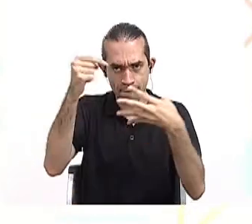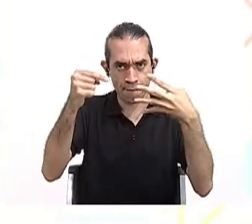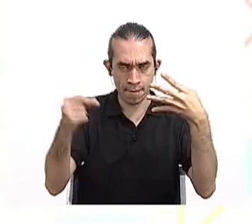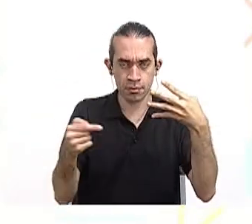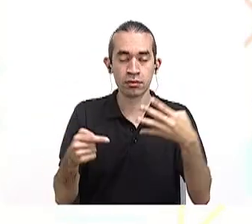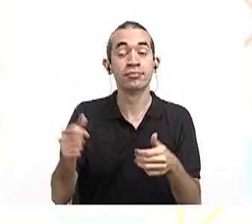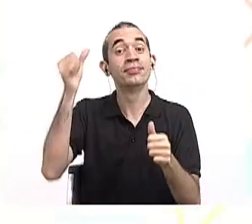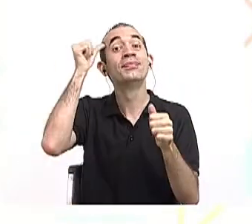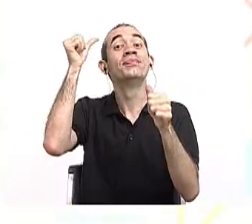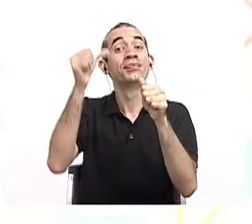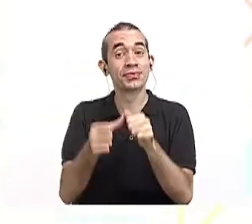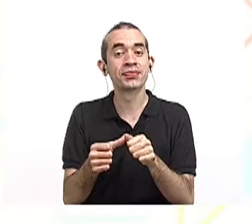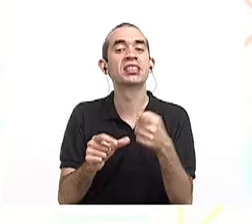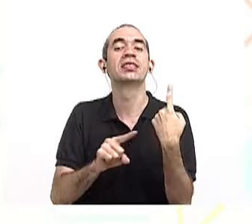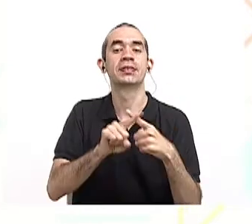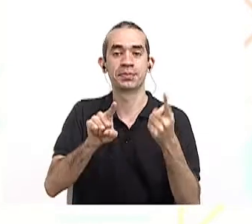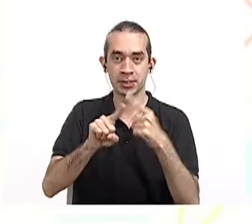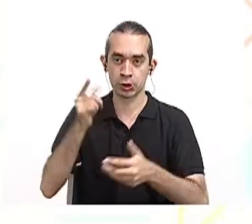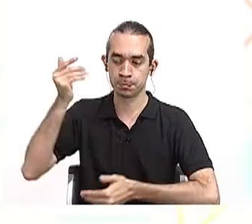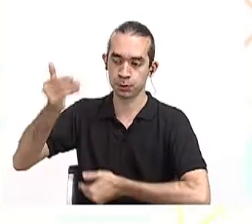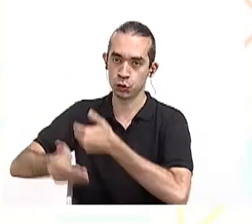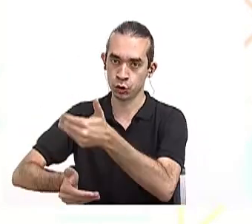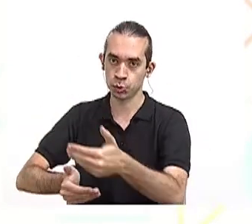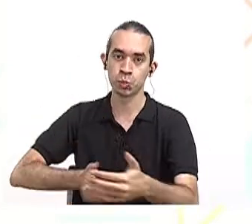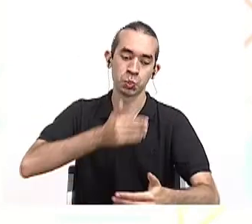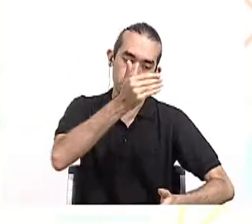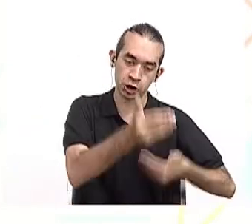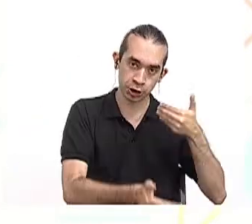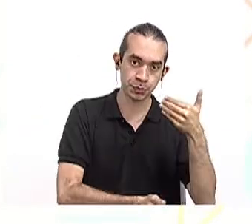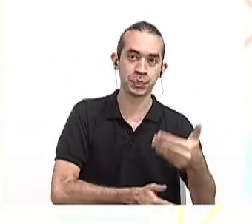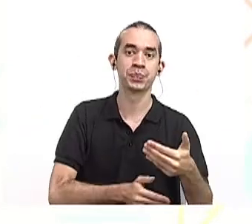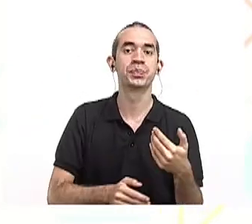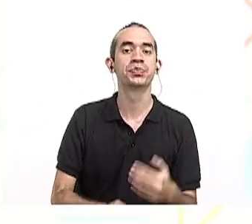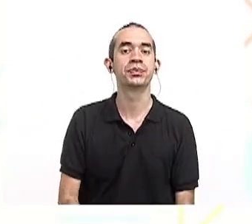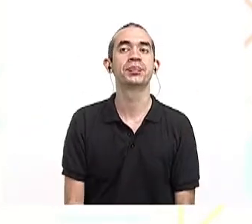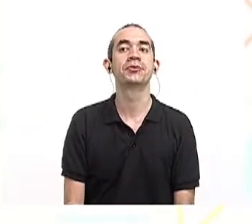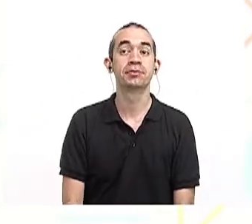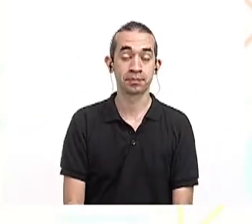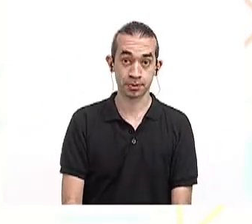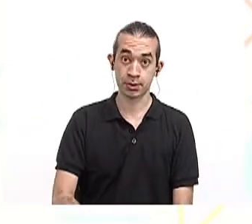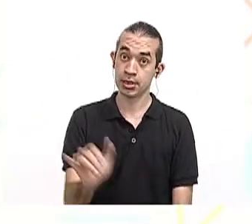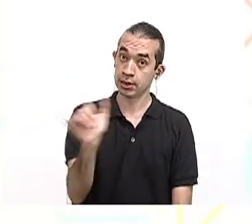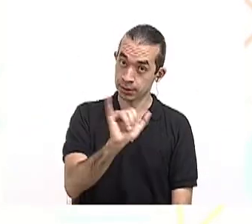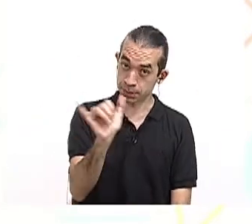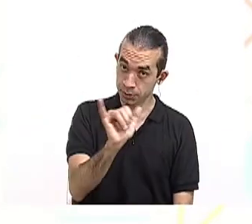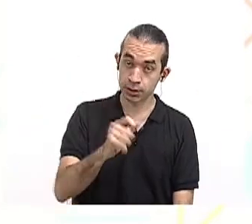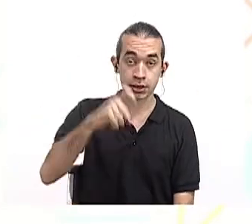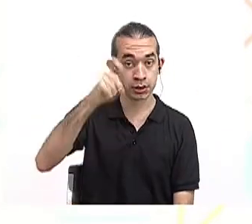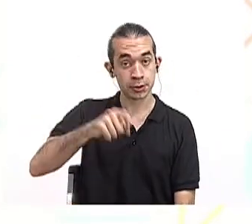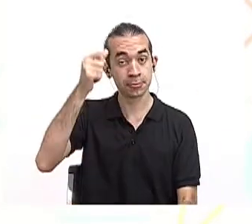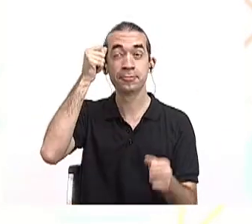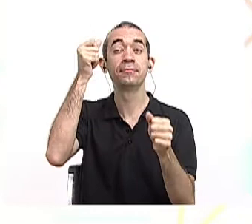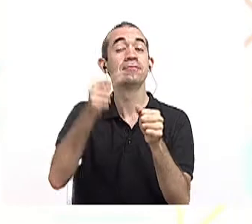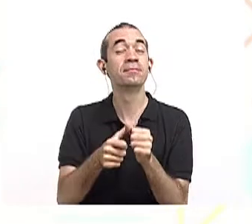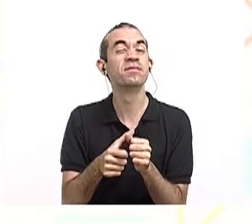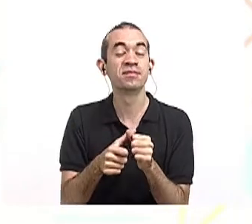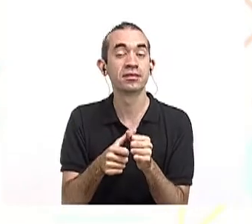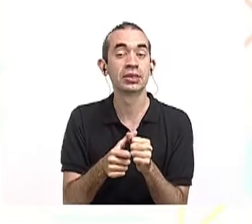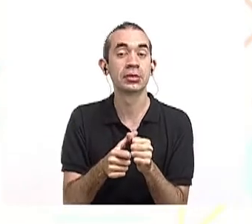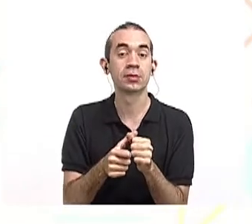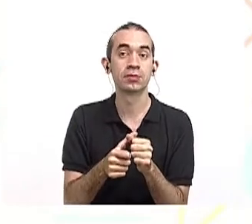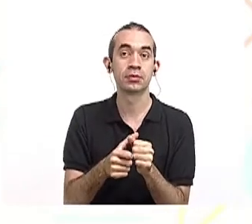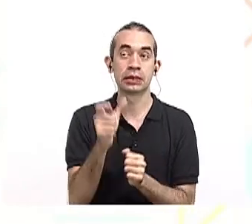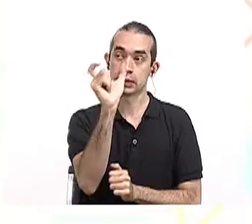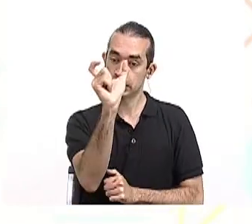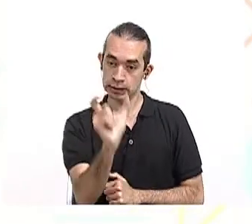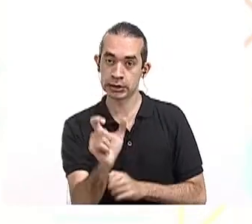recordemos que hay diferentes procesos. Y también necesitamos recordar la